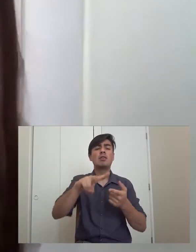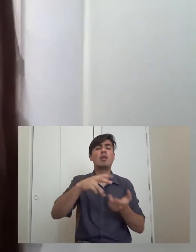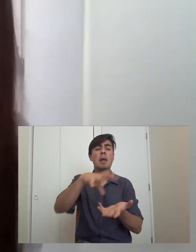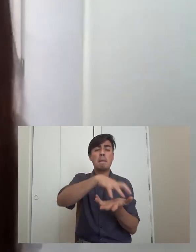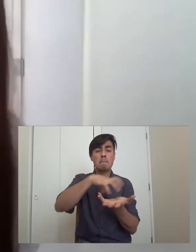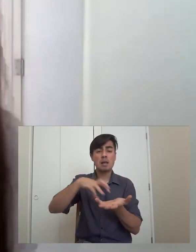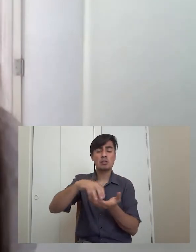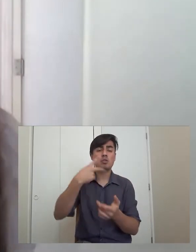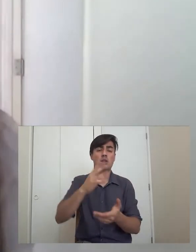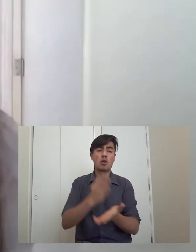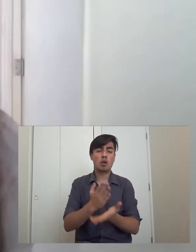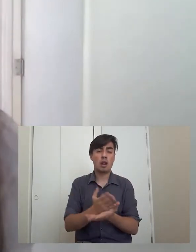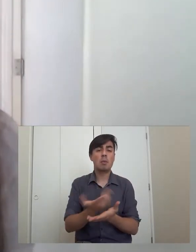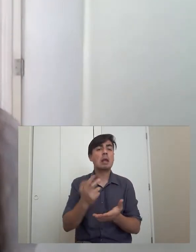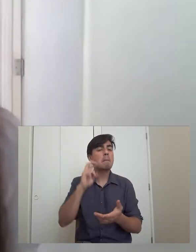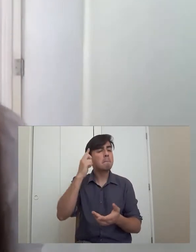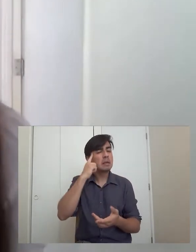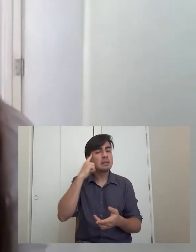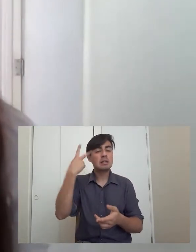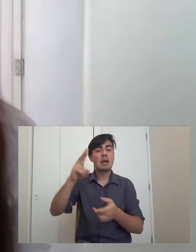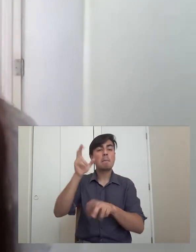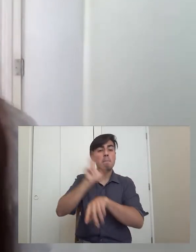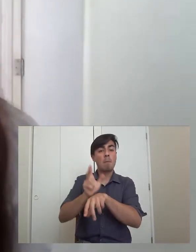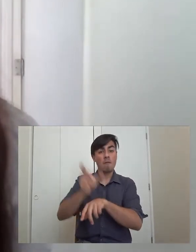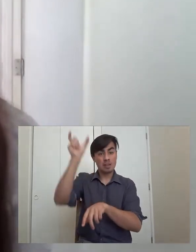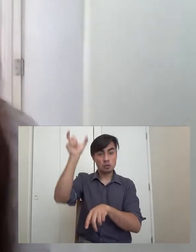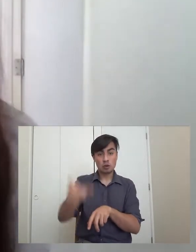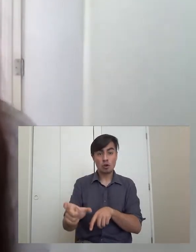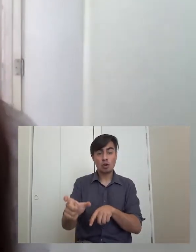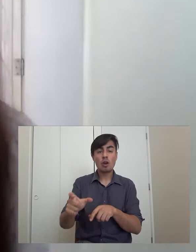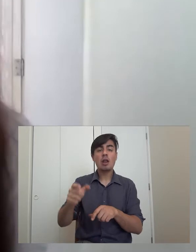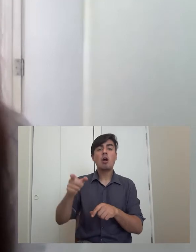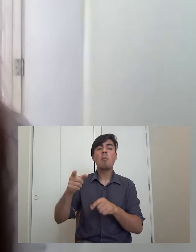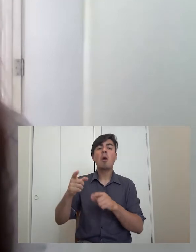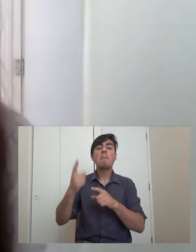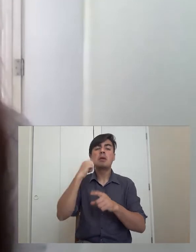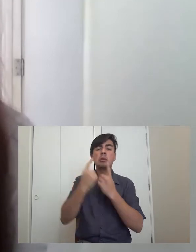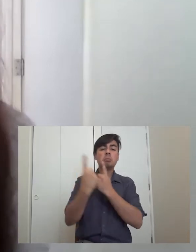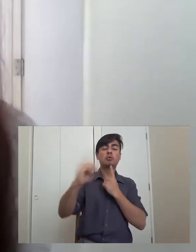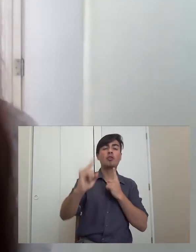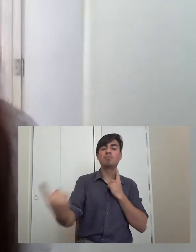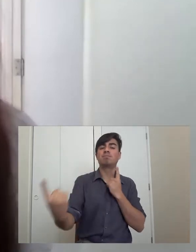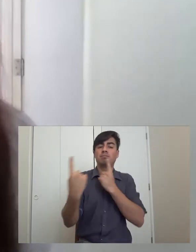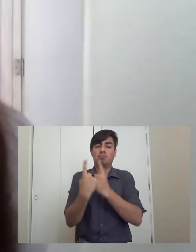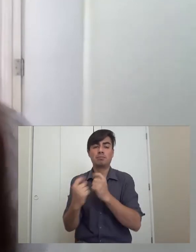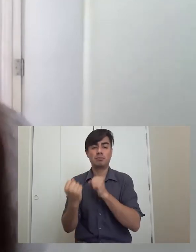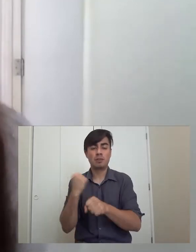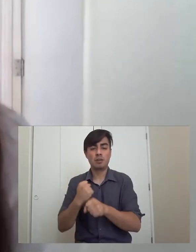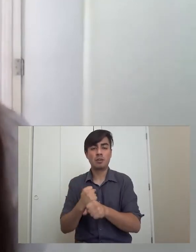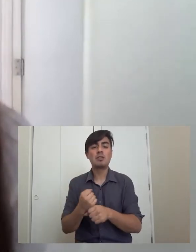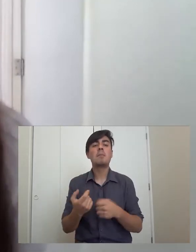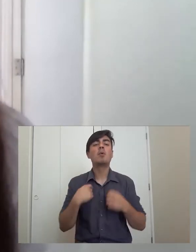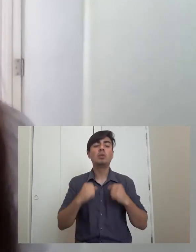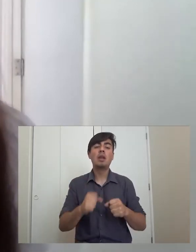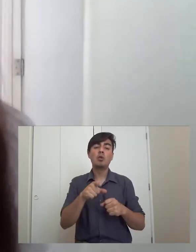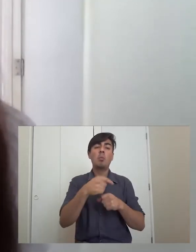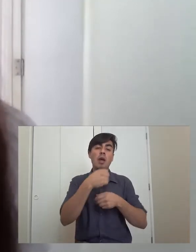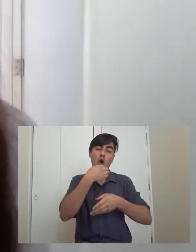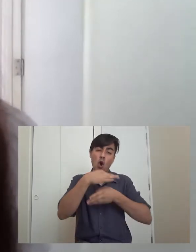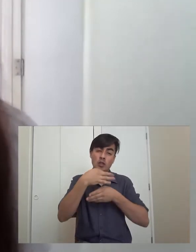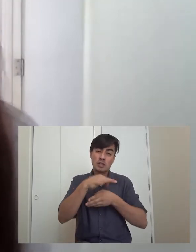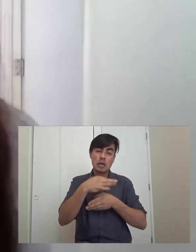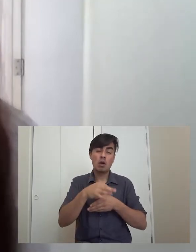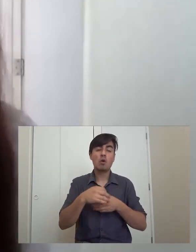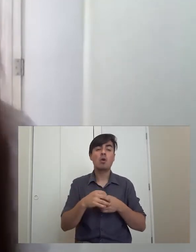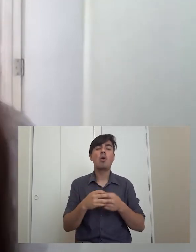de la hostilidad en los espacios escolares, considerando al profesor como un aliado, ¿no es cierto? Mi pregunta es, y si nos